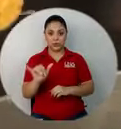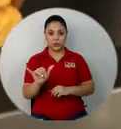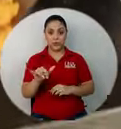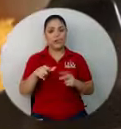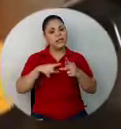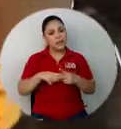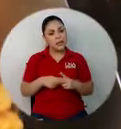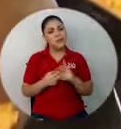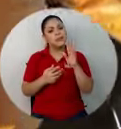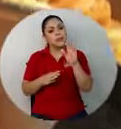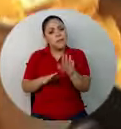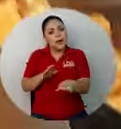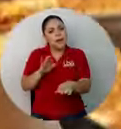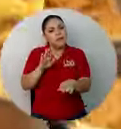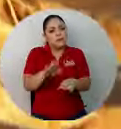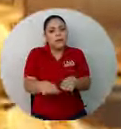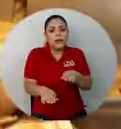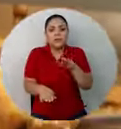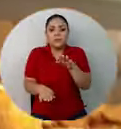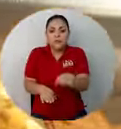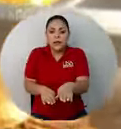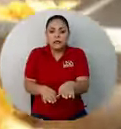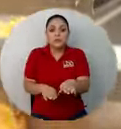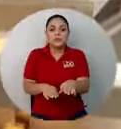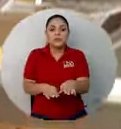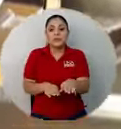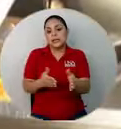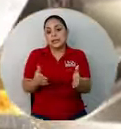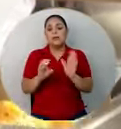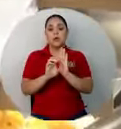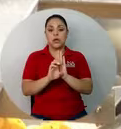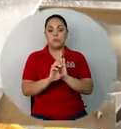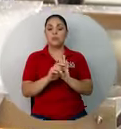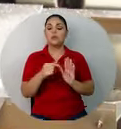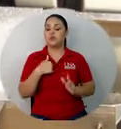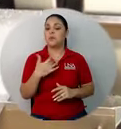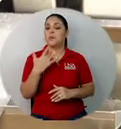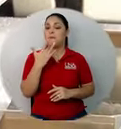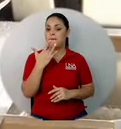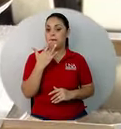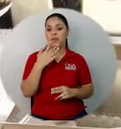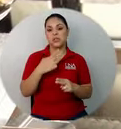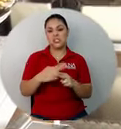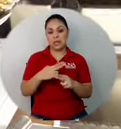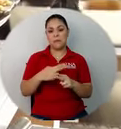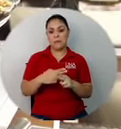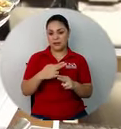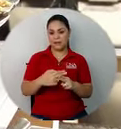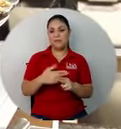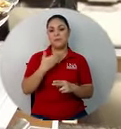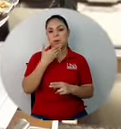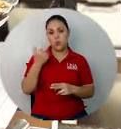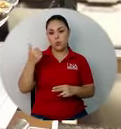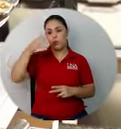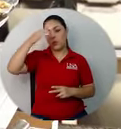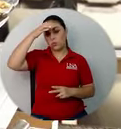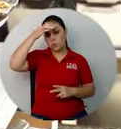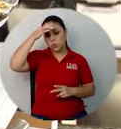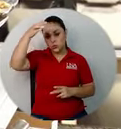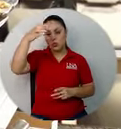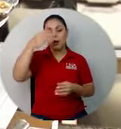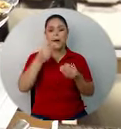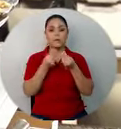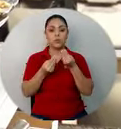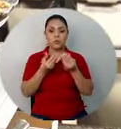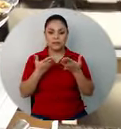esos primeros pasos en esto que yo en lo particular prefiero llamar más cultura de productividad,